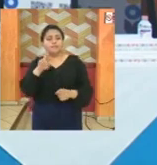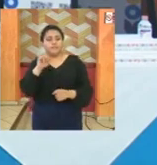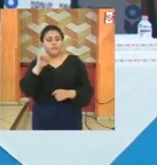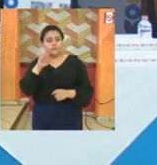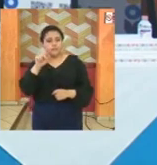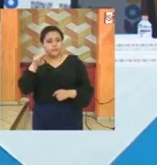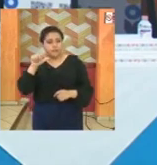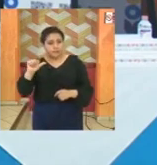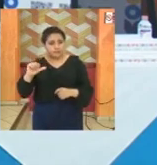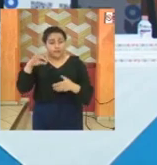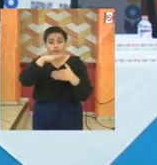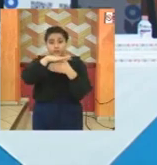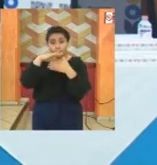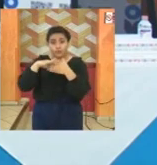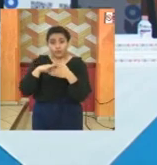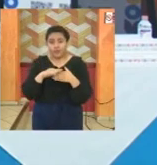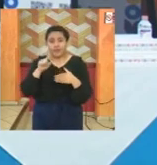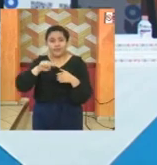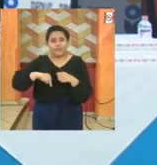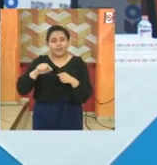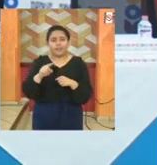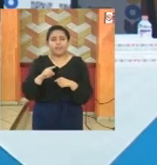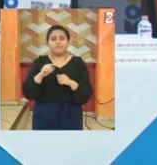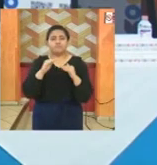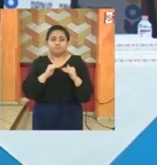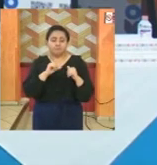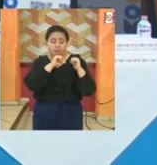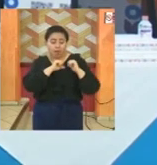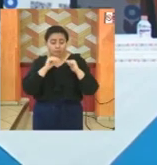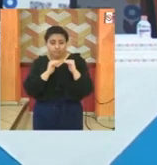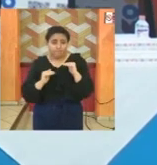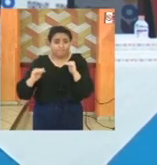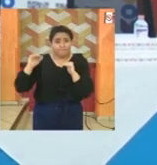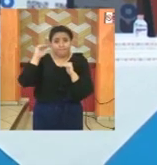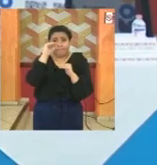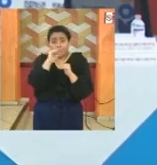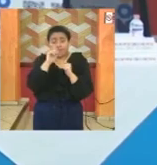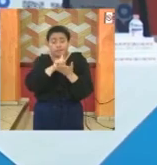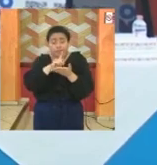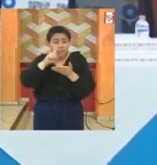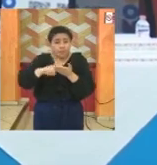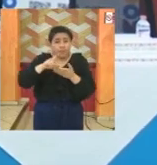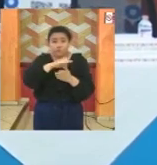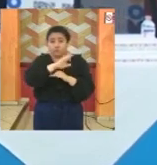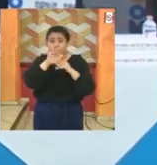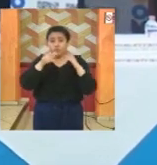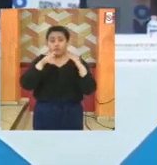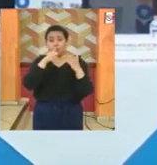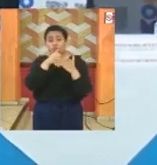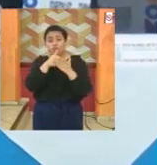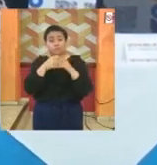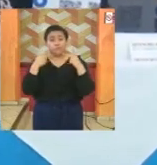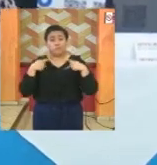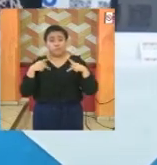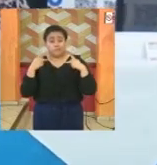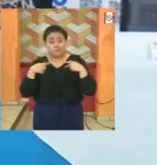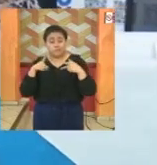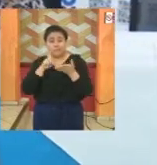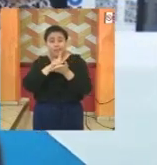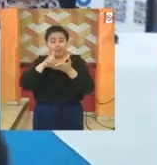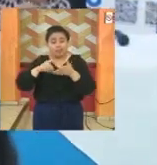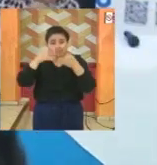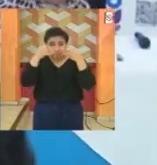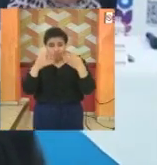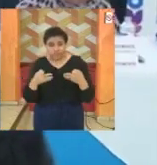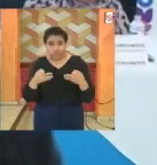máxima autoridad encargada de garantizar los derechos político-electorales de todas las personas, a través